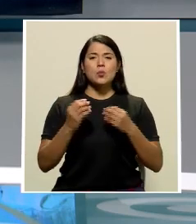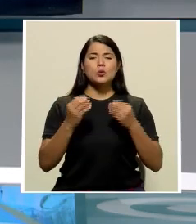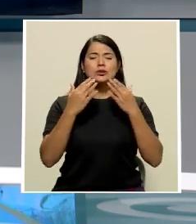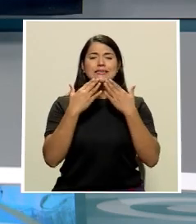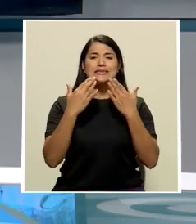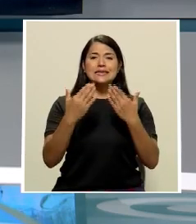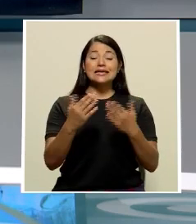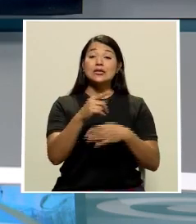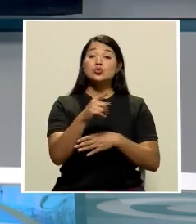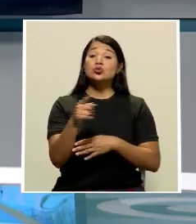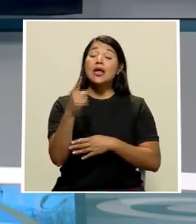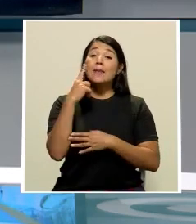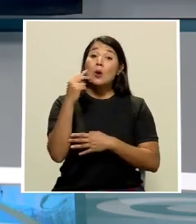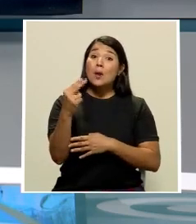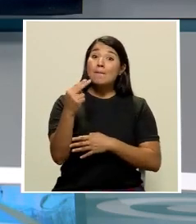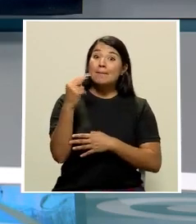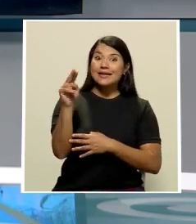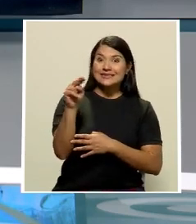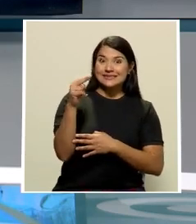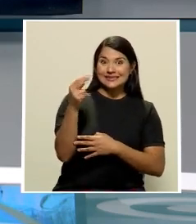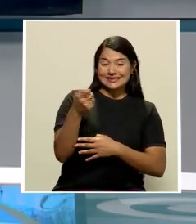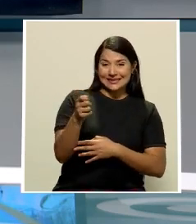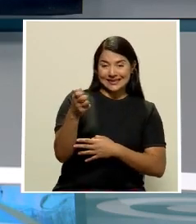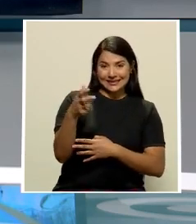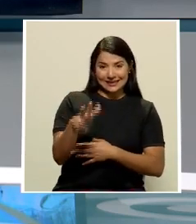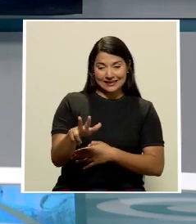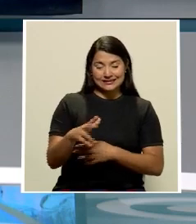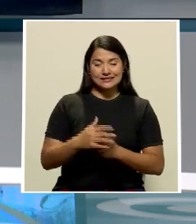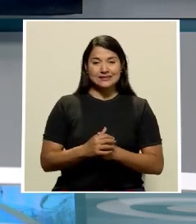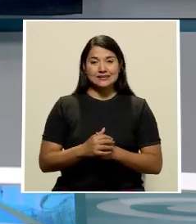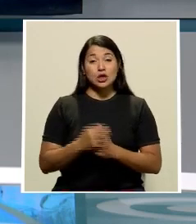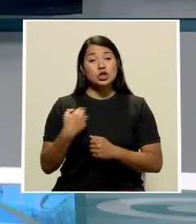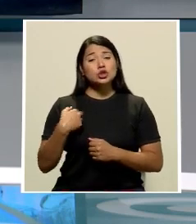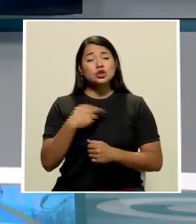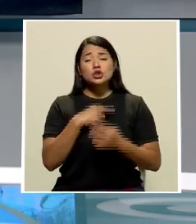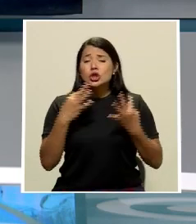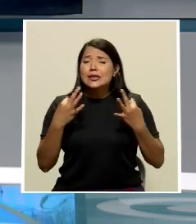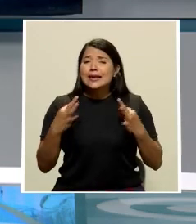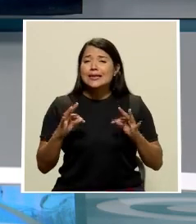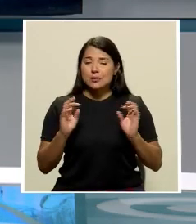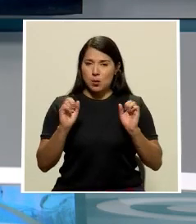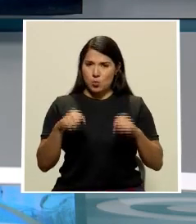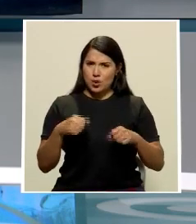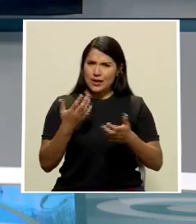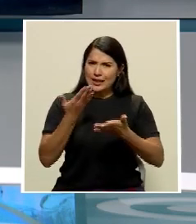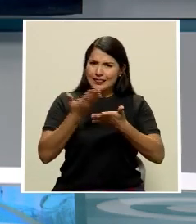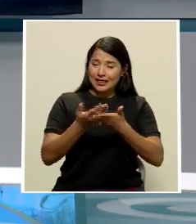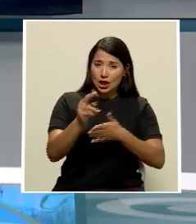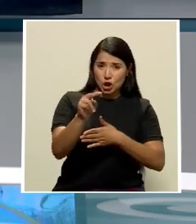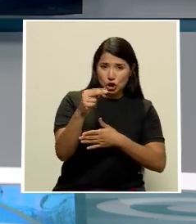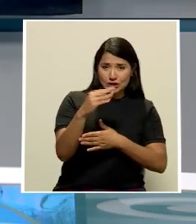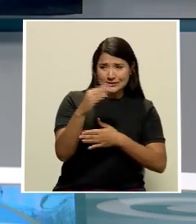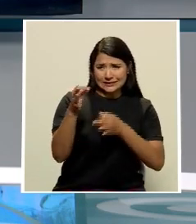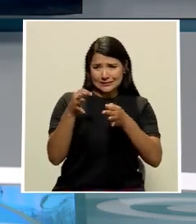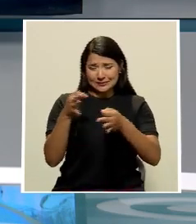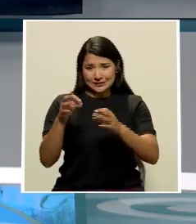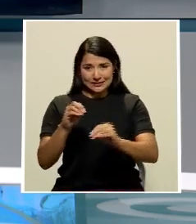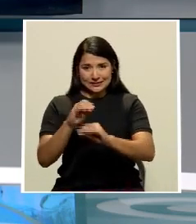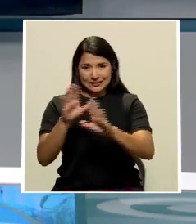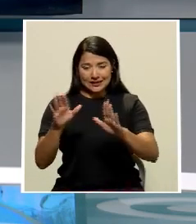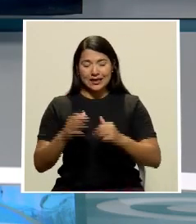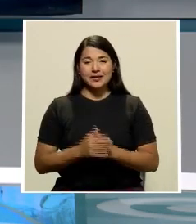Muchas gracias por haberse informado con la señal de Canal 13. Intentamos darle noticias y